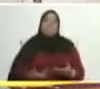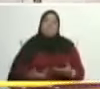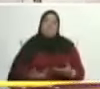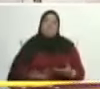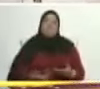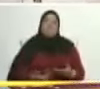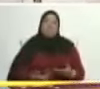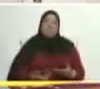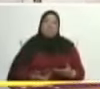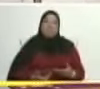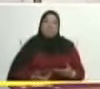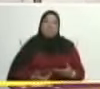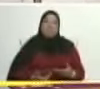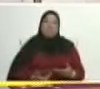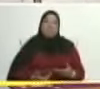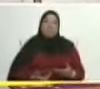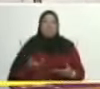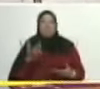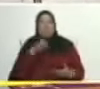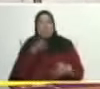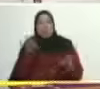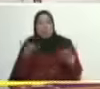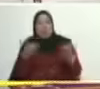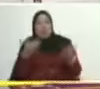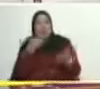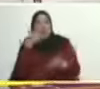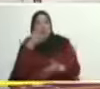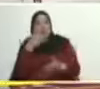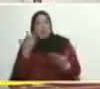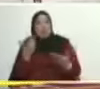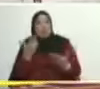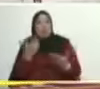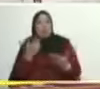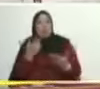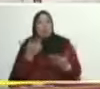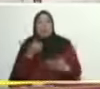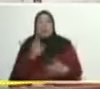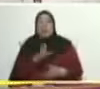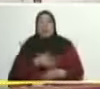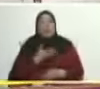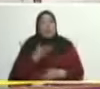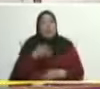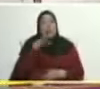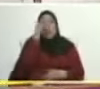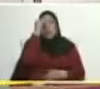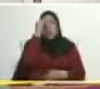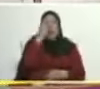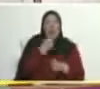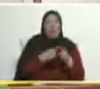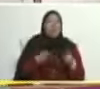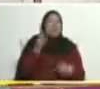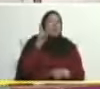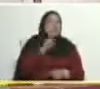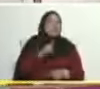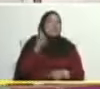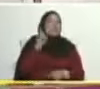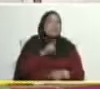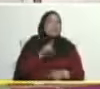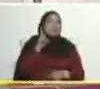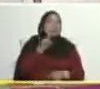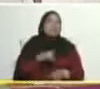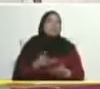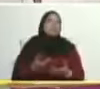Parafraseando, yo creo, a Cantinflas en la época. Ni un tantico, era una expresión muy de él. Así